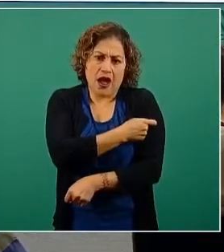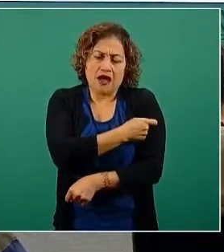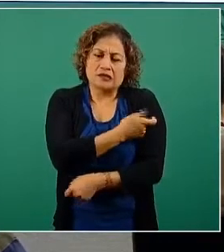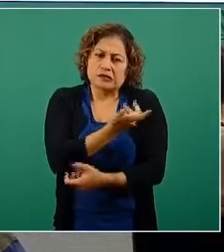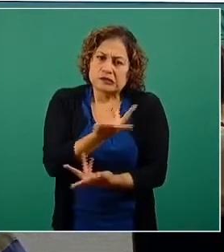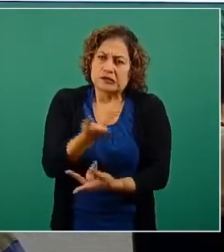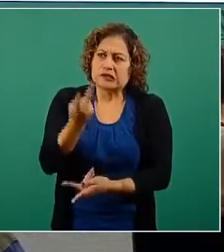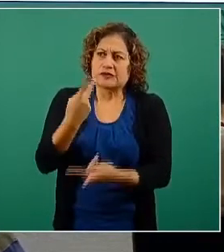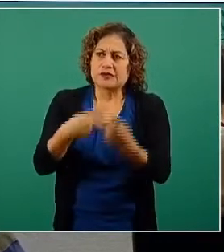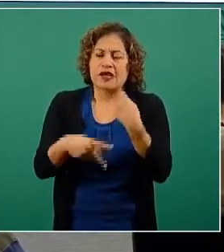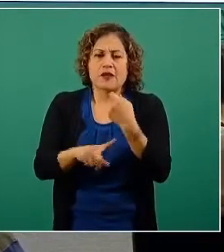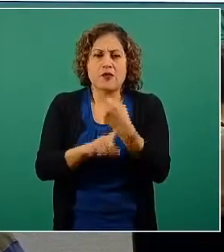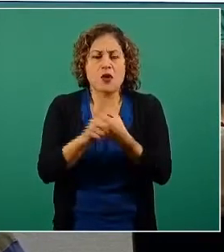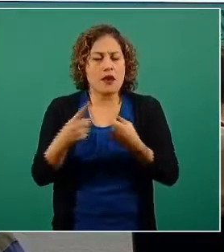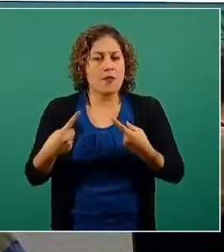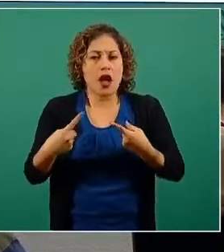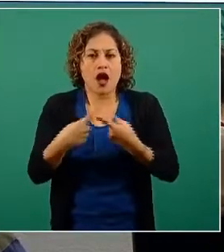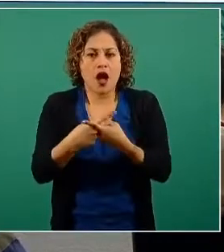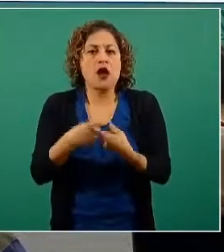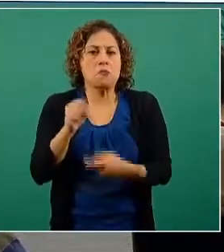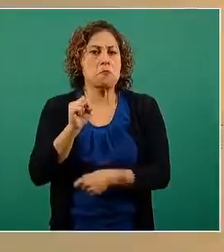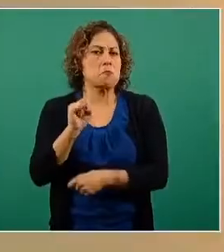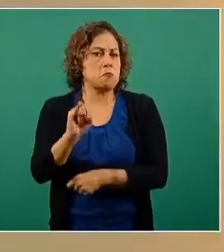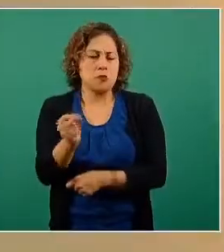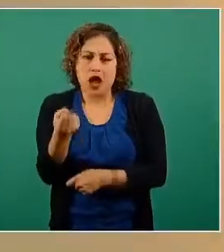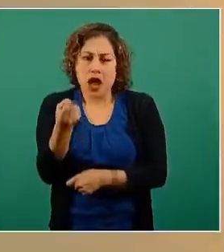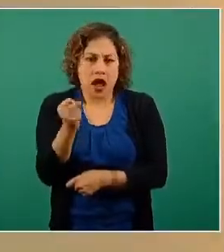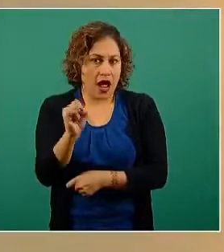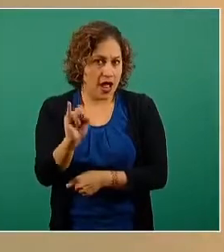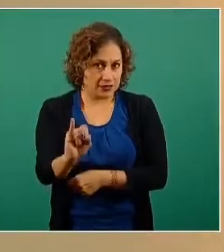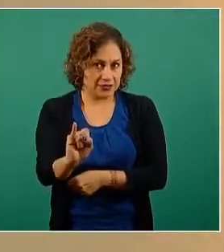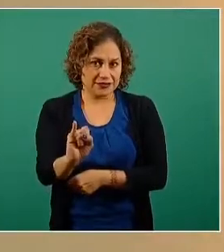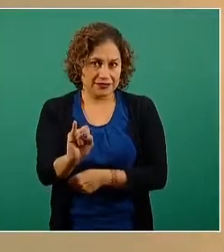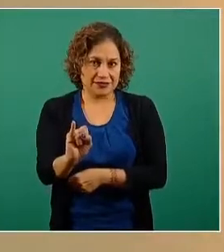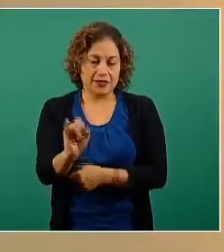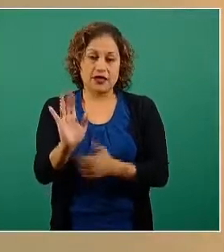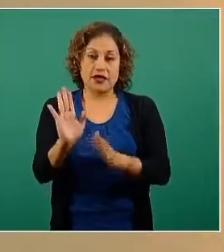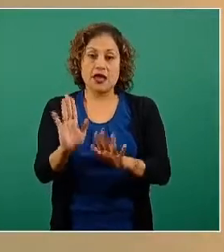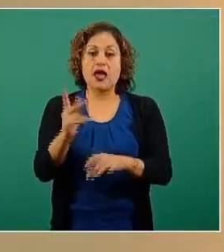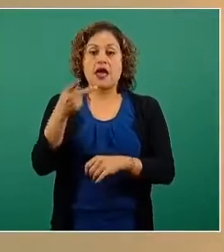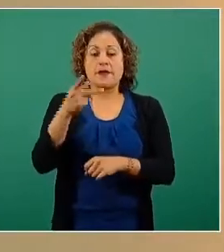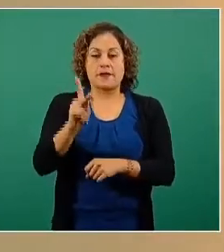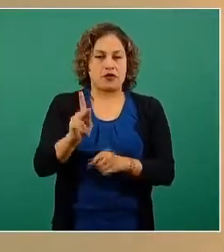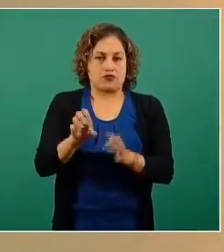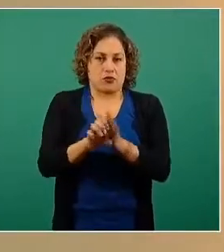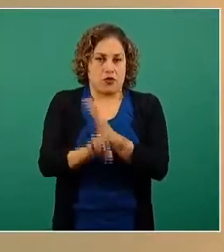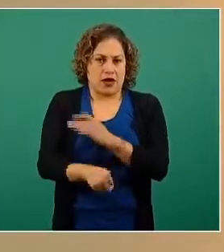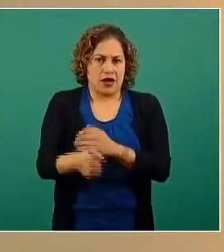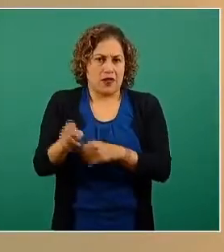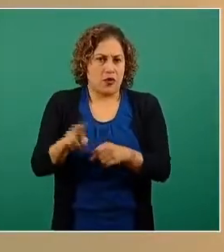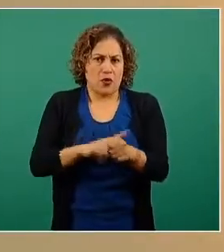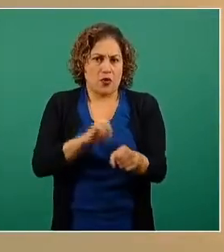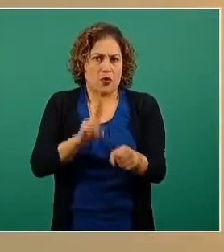decir, no hay un solo biológico que tengamos documentado en algún espacio científico a nivel nacional e internacional que